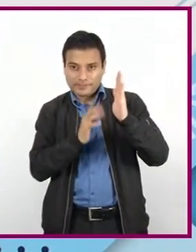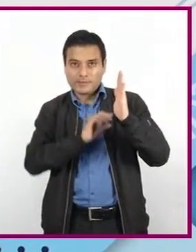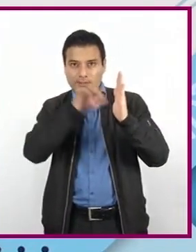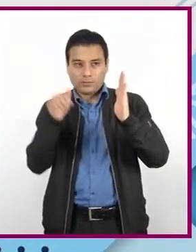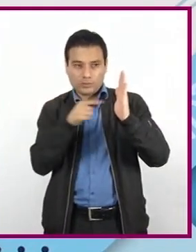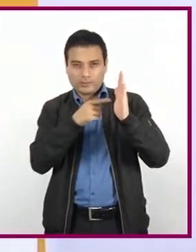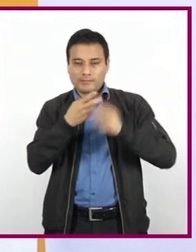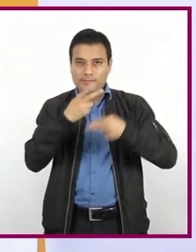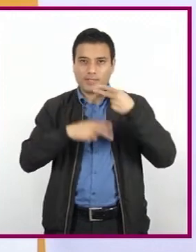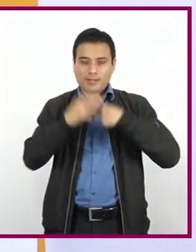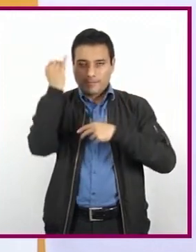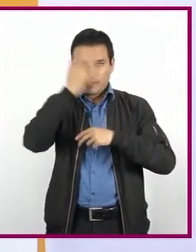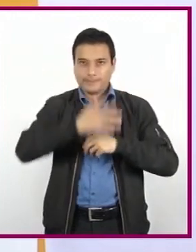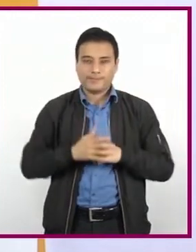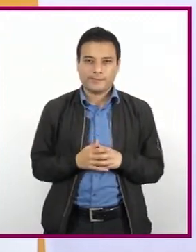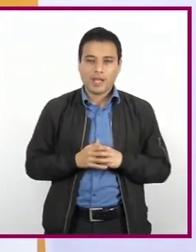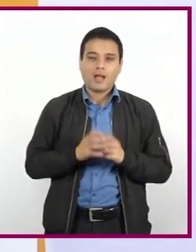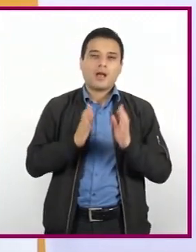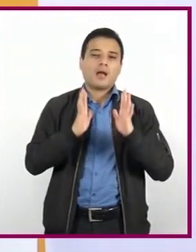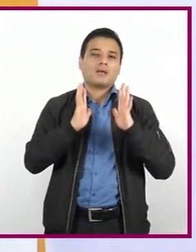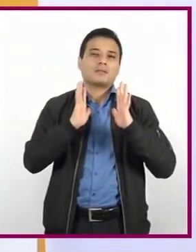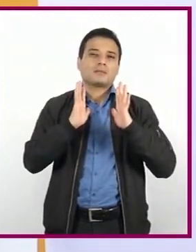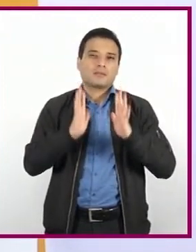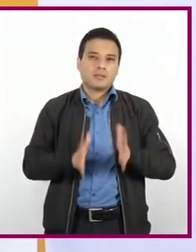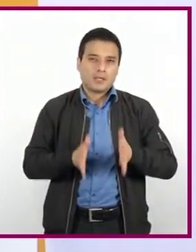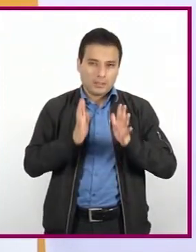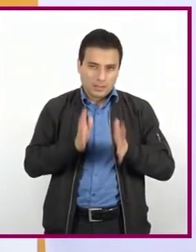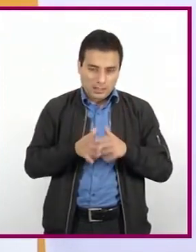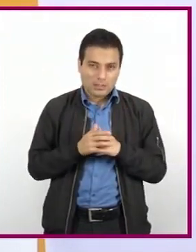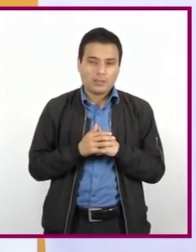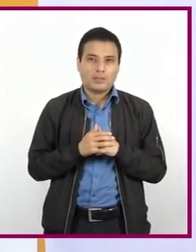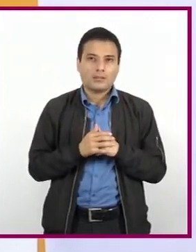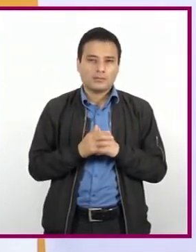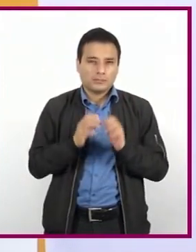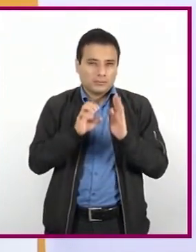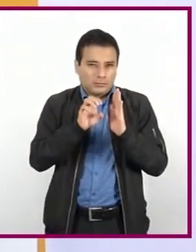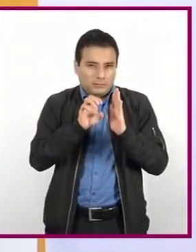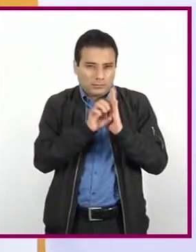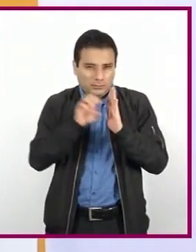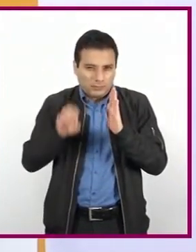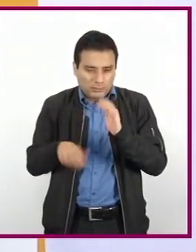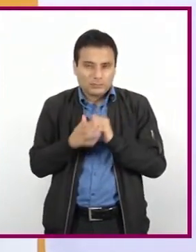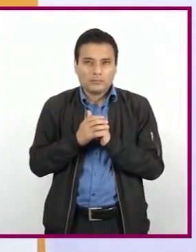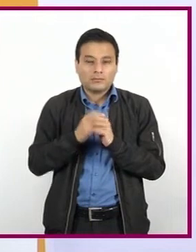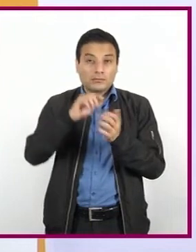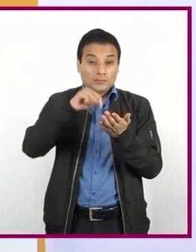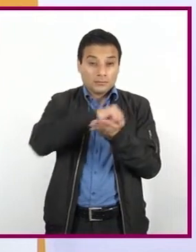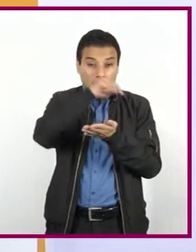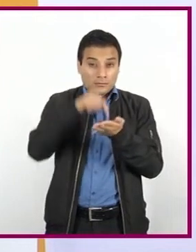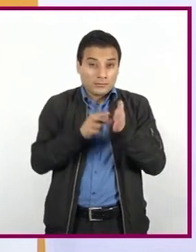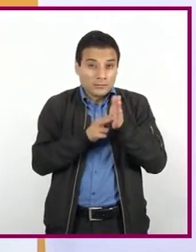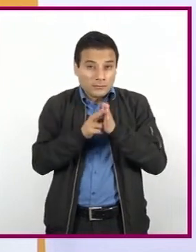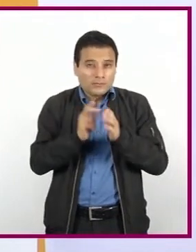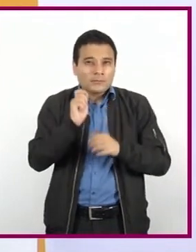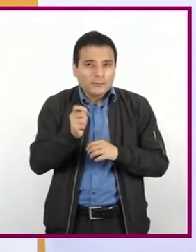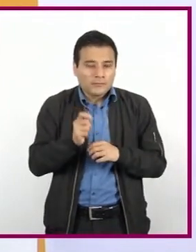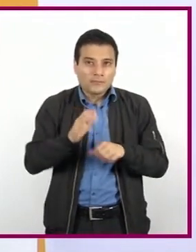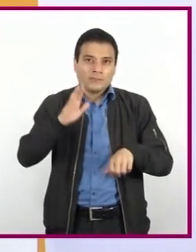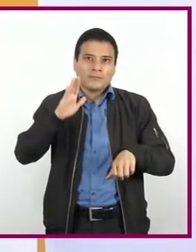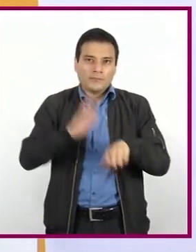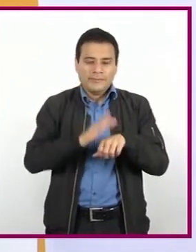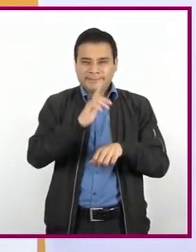X. Entonces, en el caso de las radiografías, en las zonas donde está más oscura es porque llegaron más